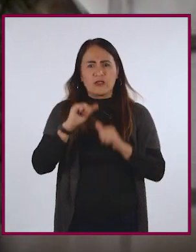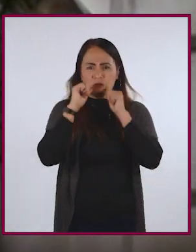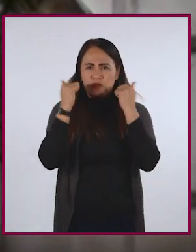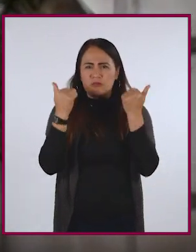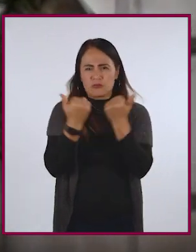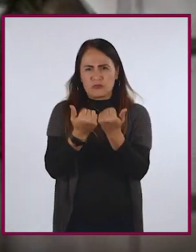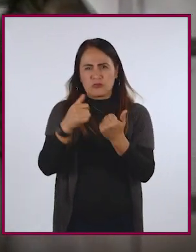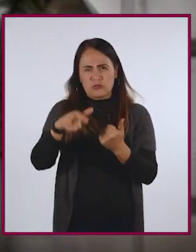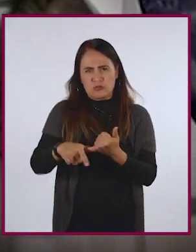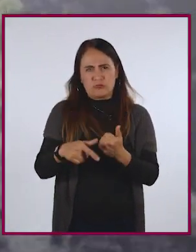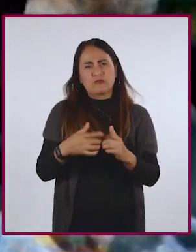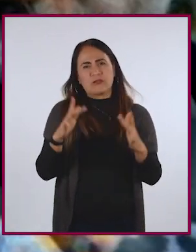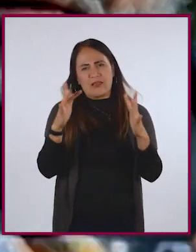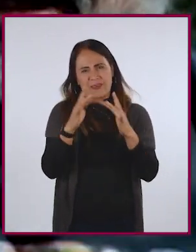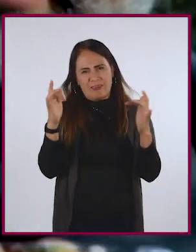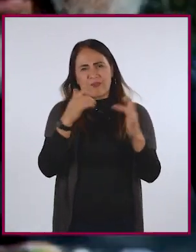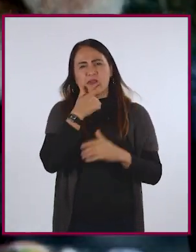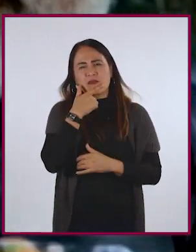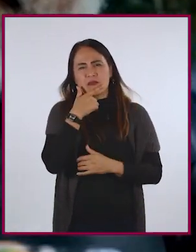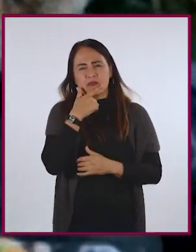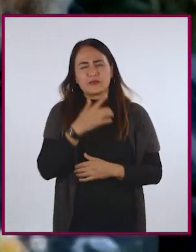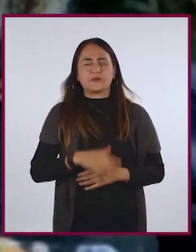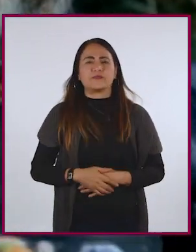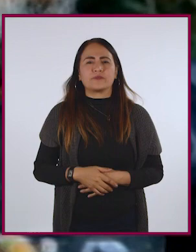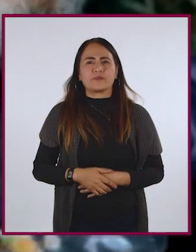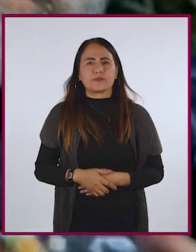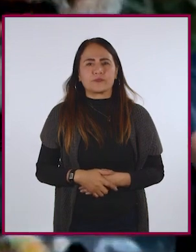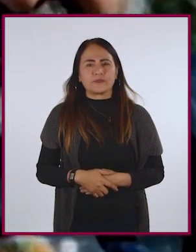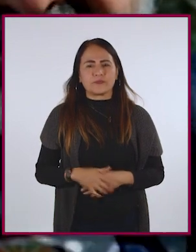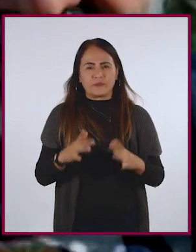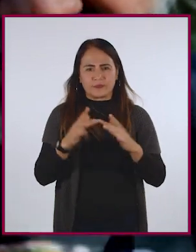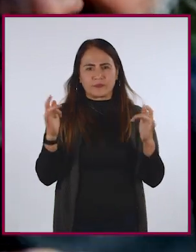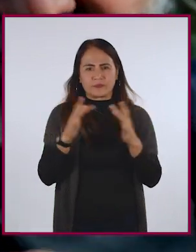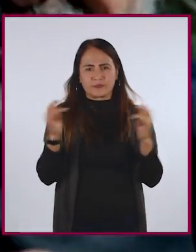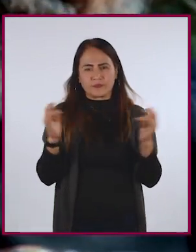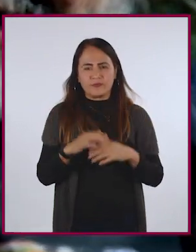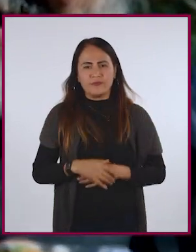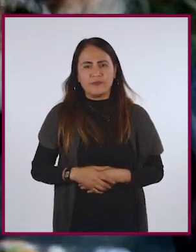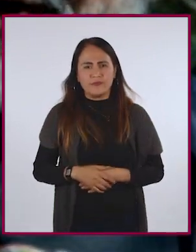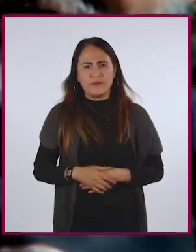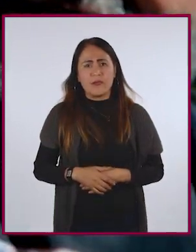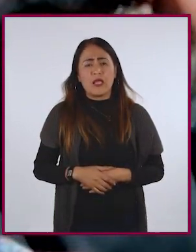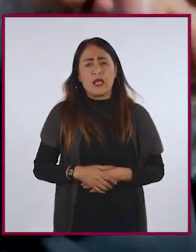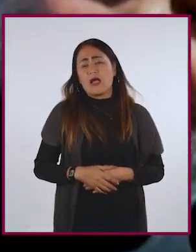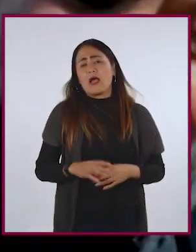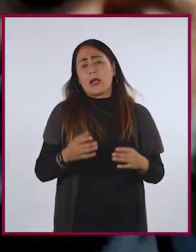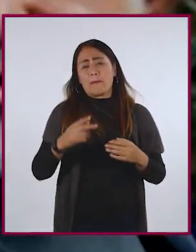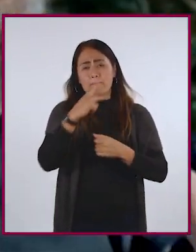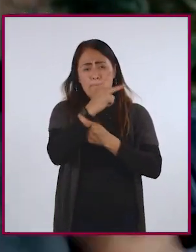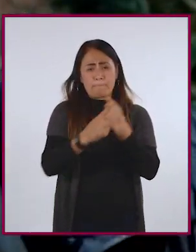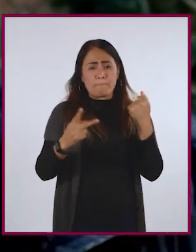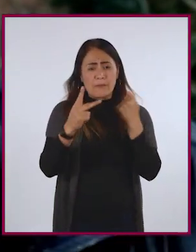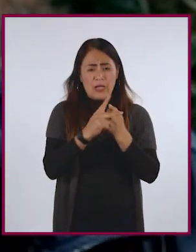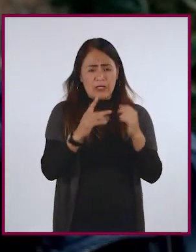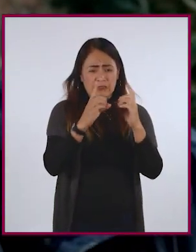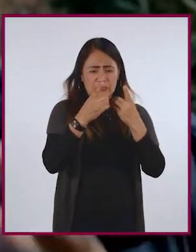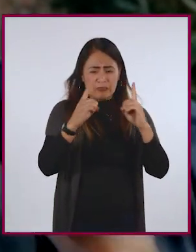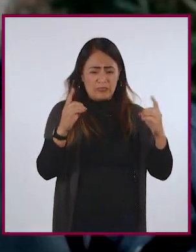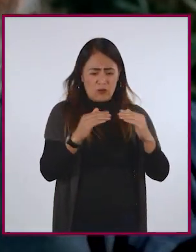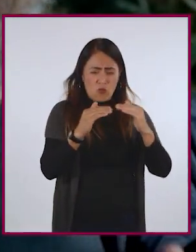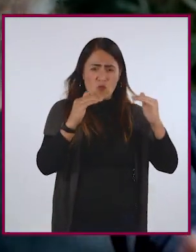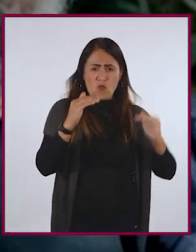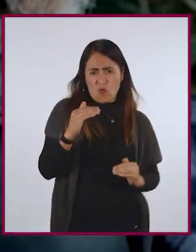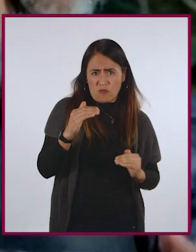Astronómica de Londres. Una nación, un país, para que se desarrolle, para que pase del subdesarrollo al